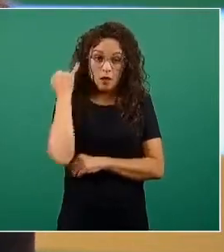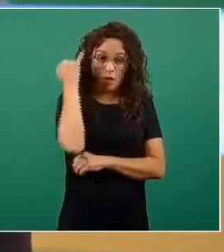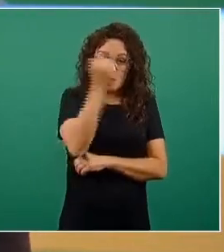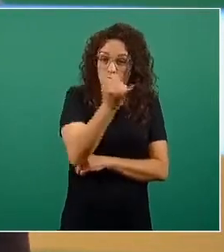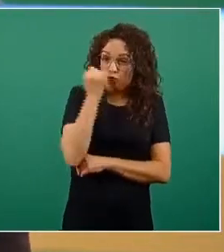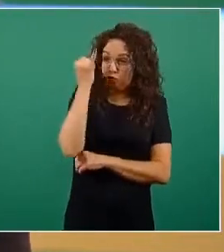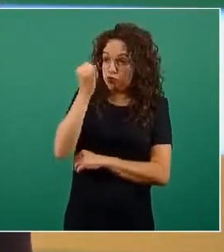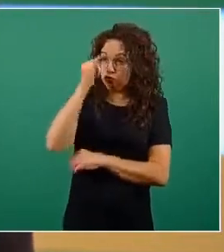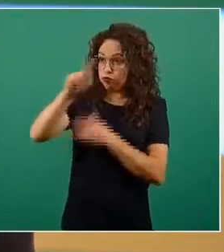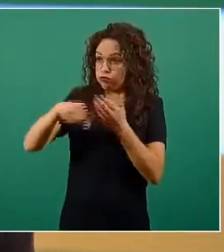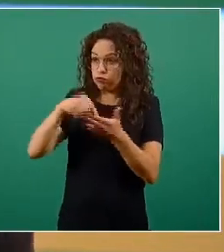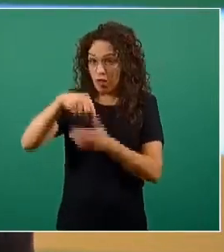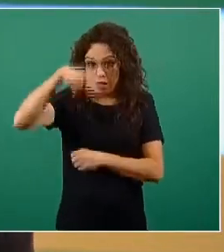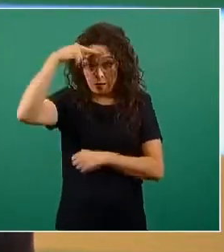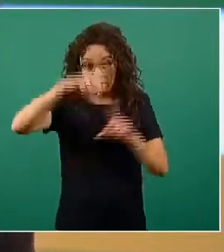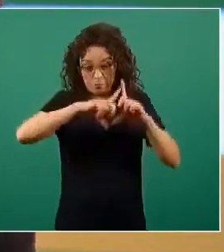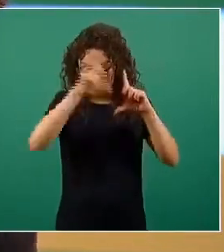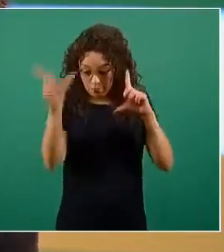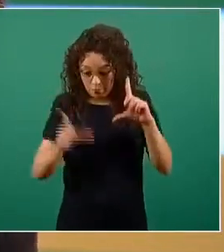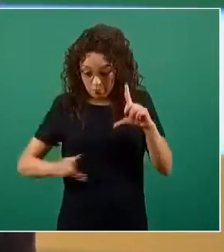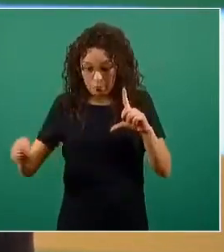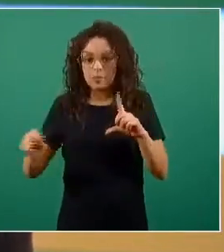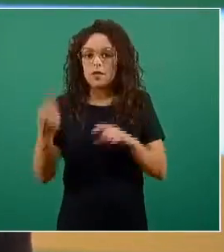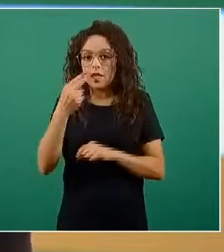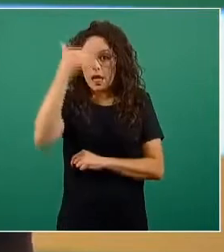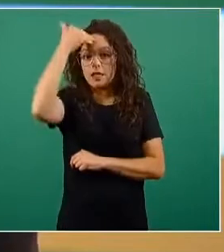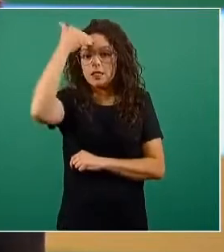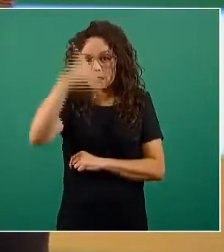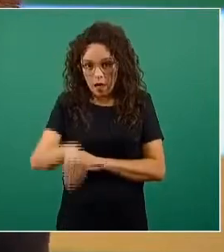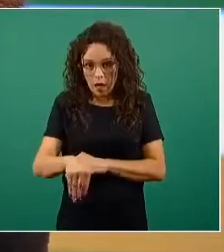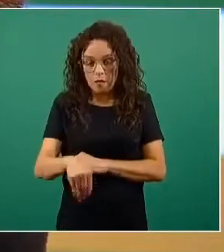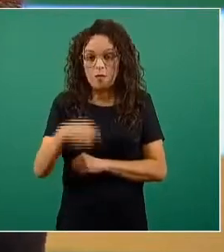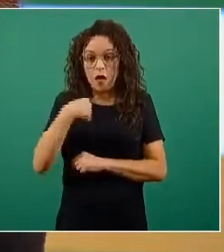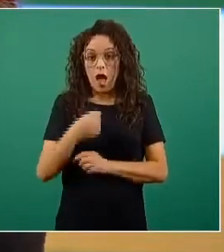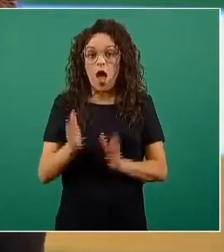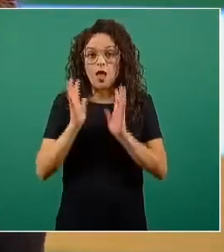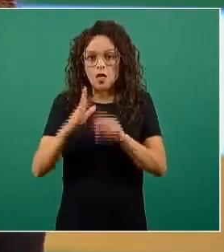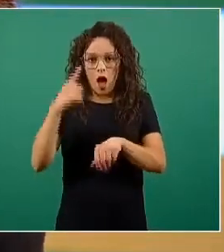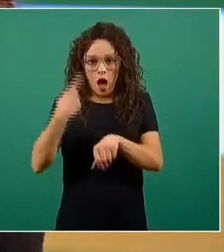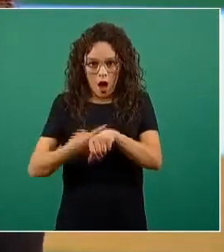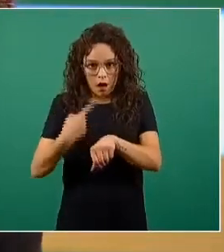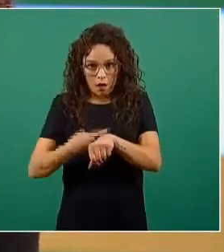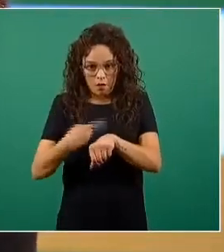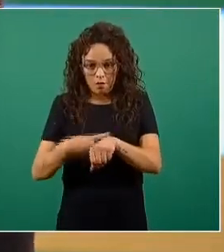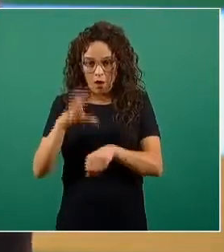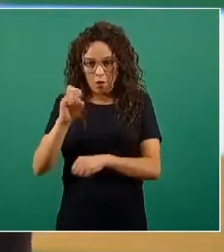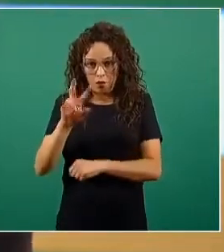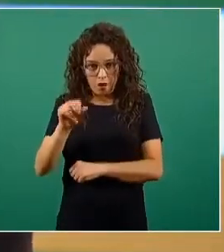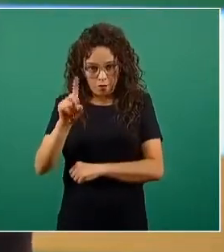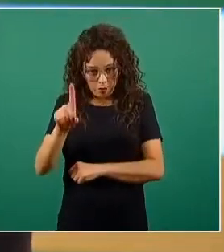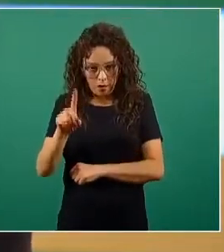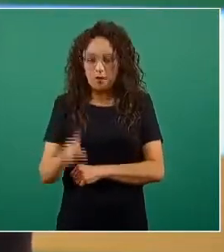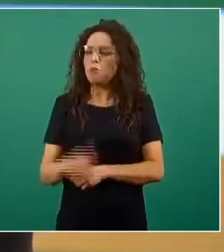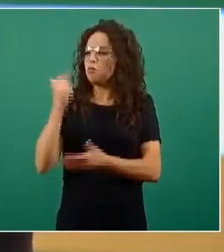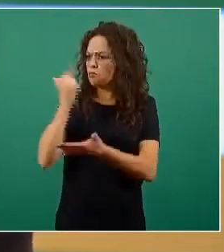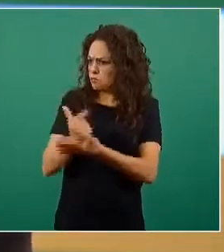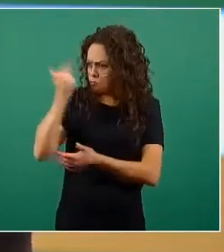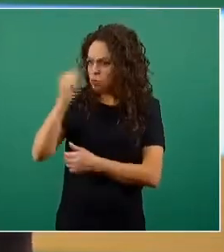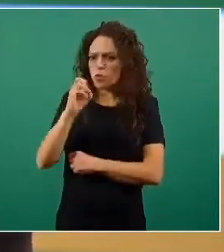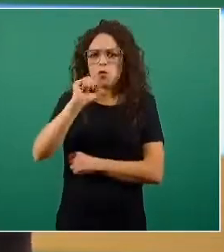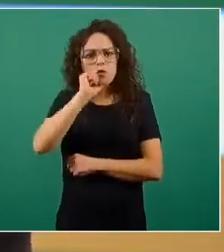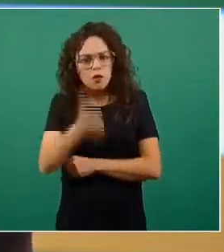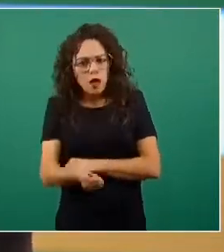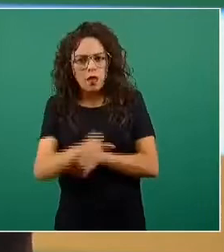porque aunque yo haya sido positiva, sea con síntomas, sin síntomas, grave, no grave, las